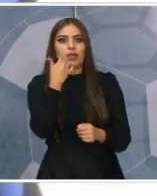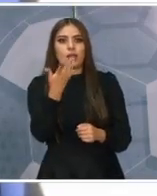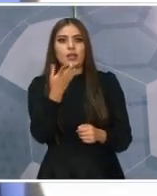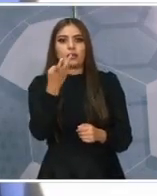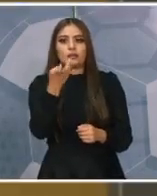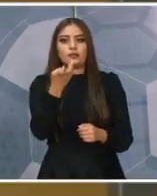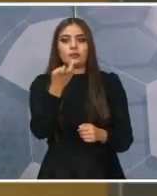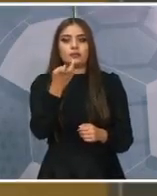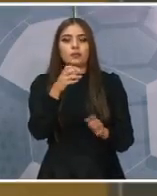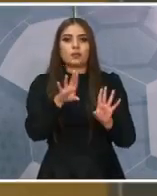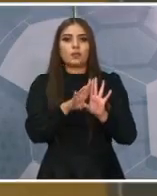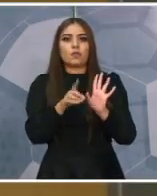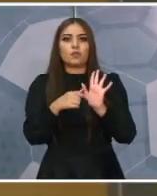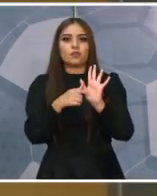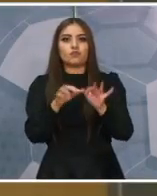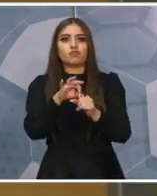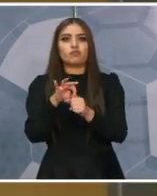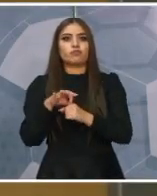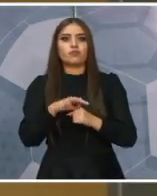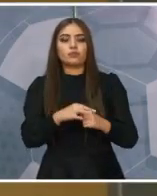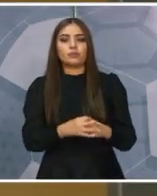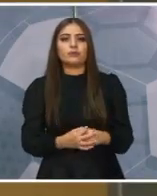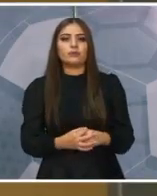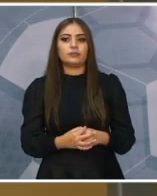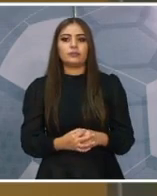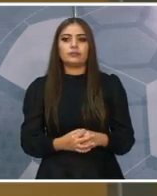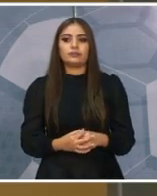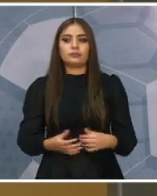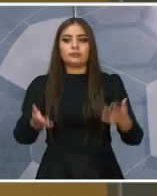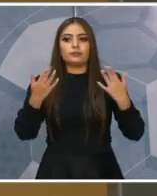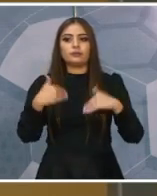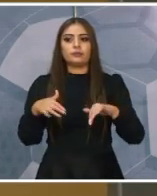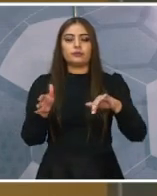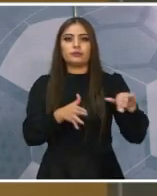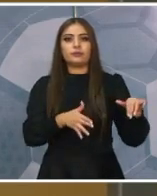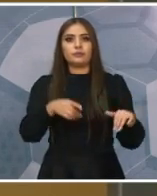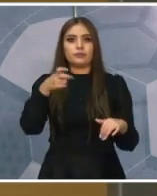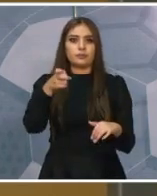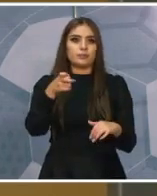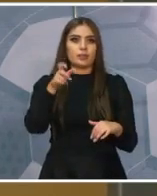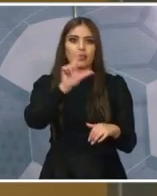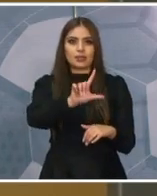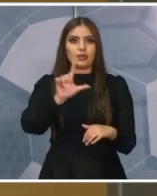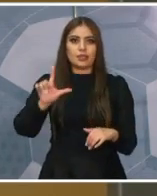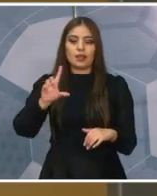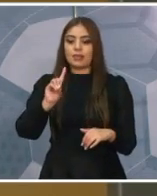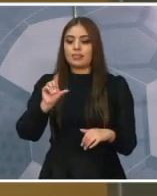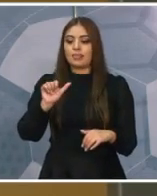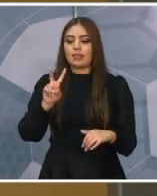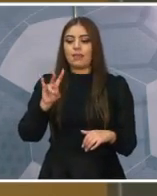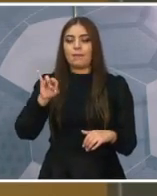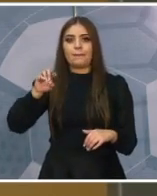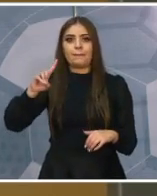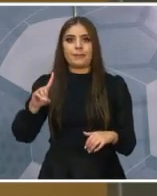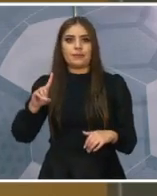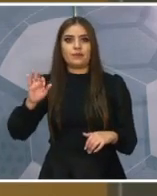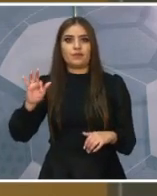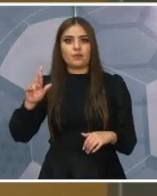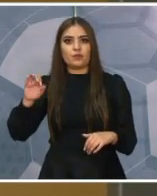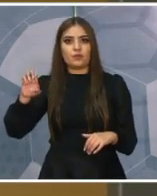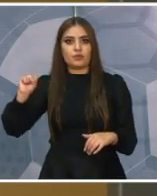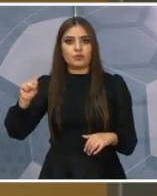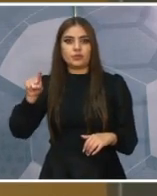democrático. Y el titular de la Unidad de Atención en la Laguna, David Flores Lavenant, reconoció que una de las peticiones